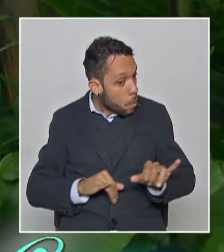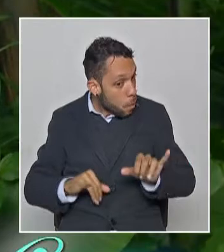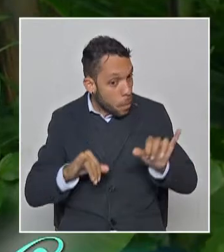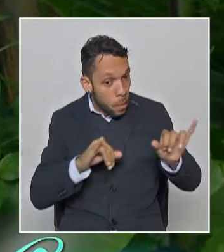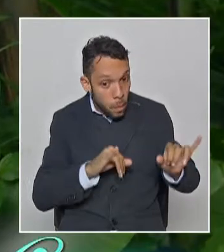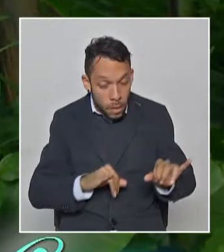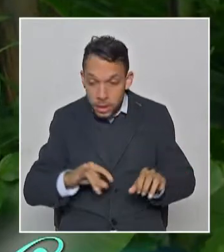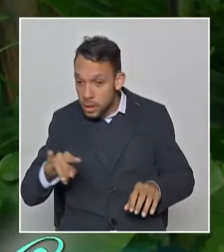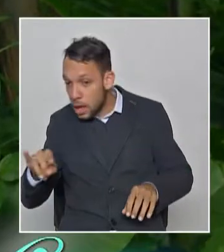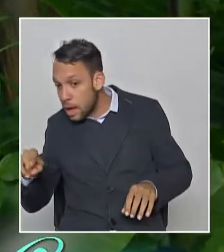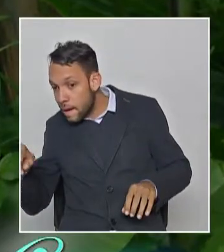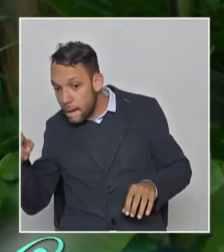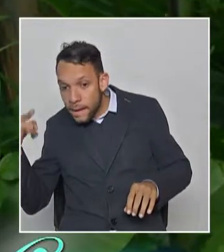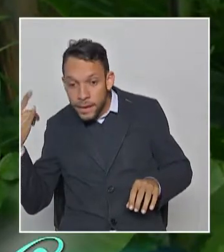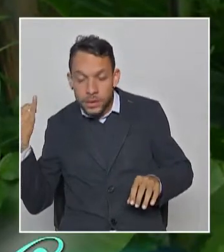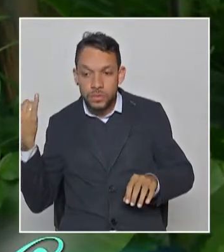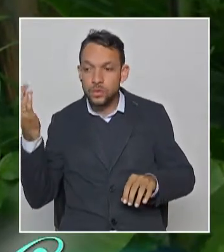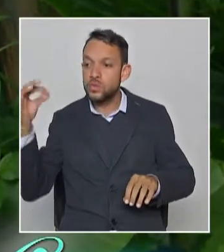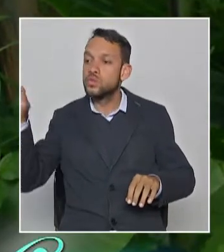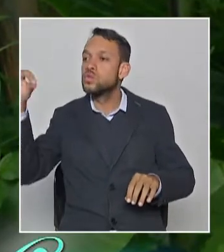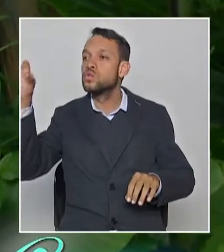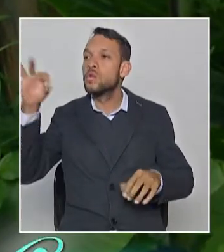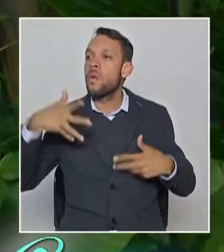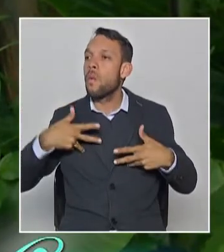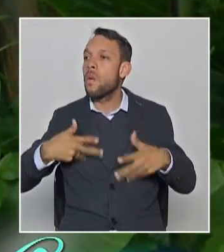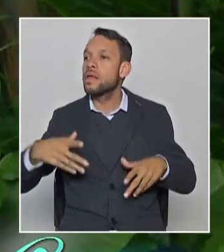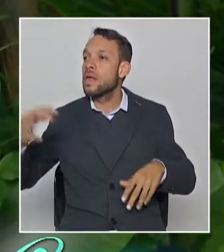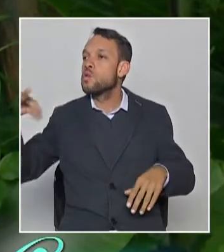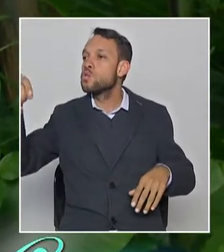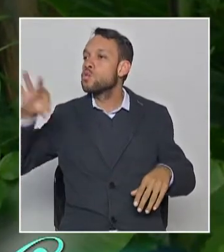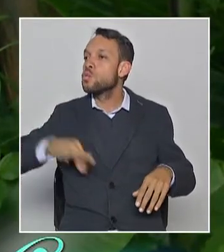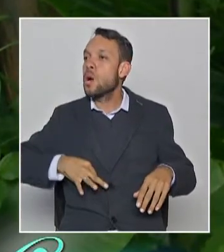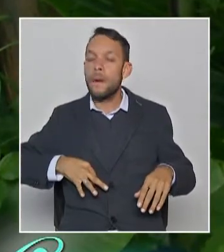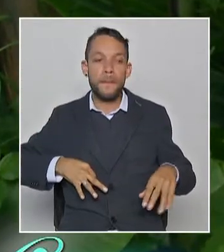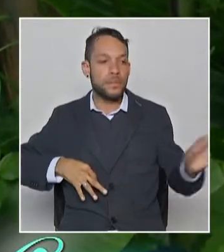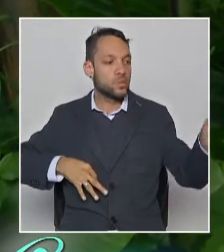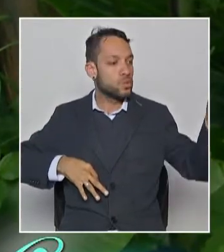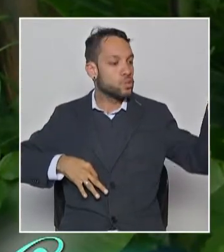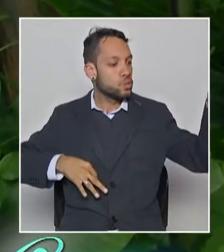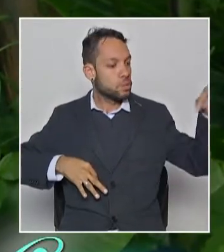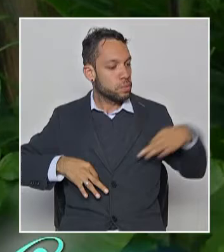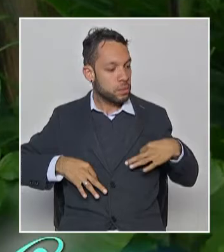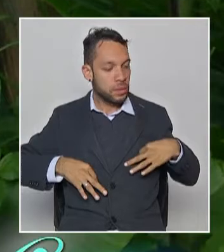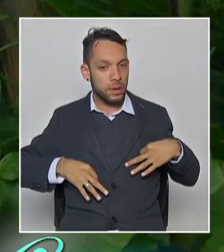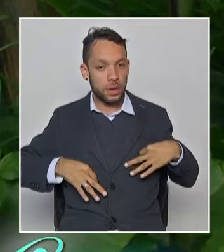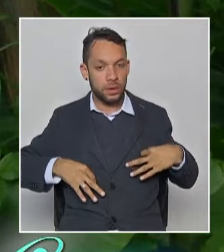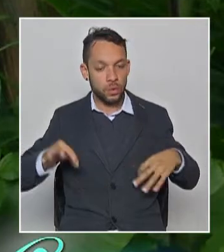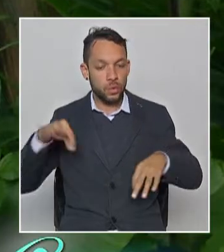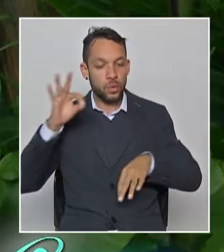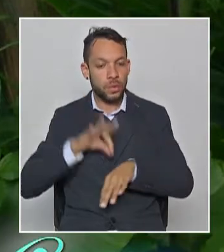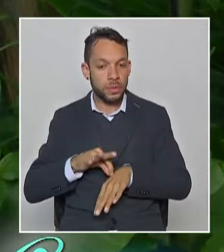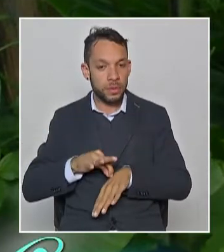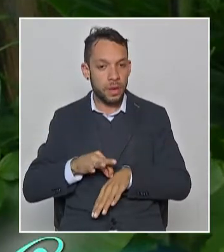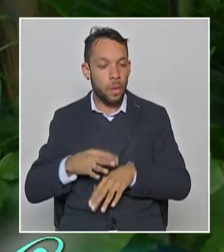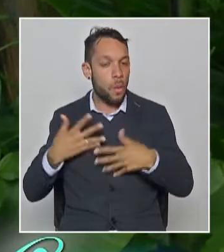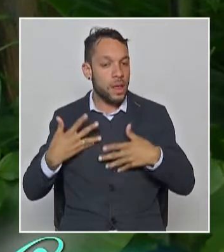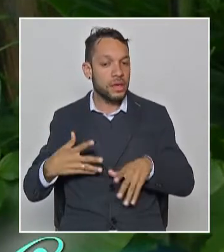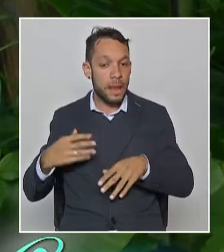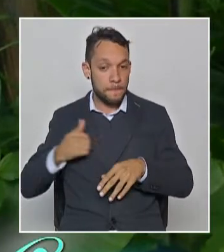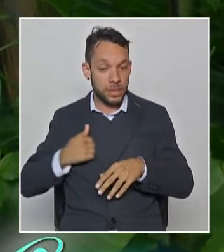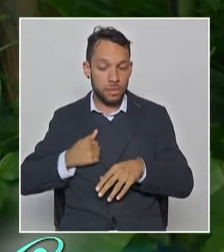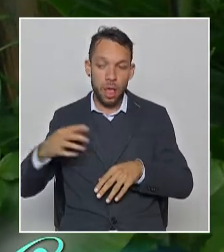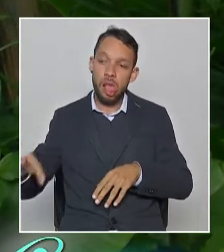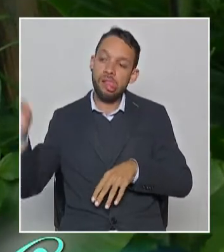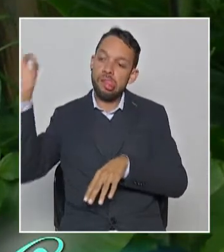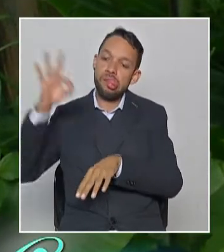un cholado que ve las abejas ahí, se las pone en cualquier parte, qué tipo de reacciones puede causar y qué efectos puede dar.